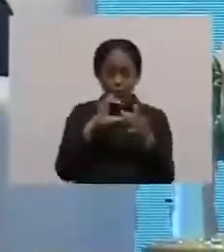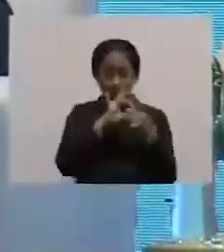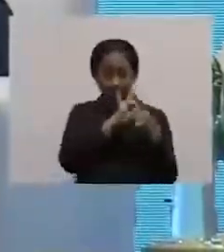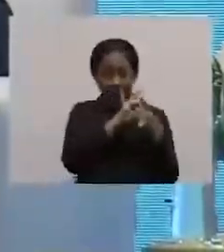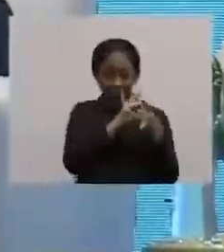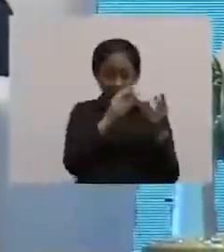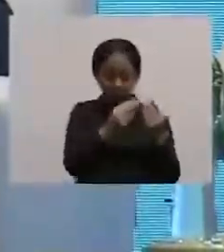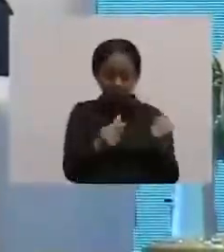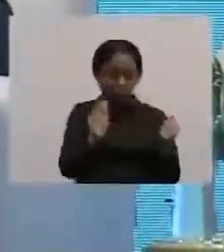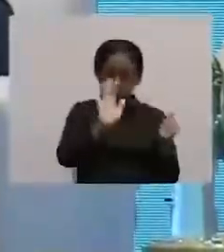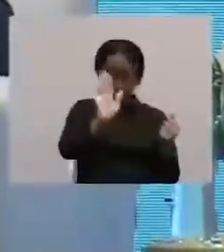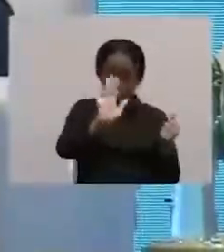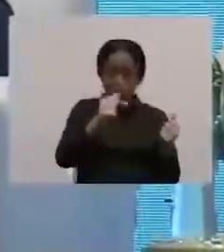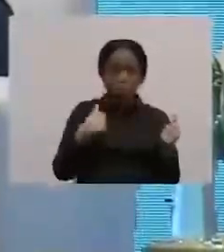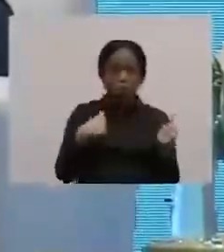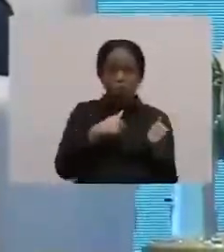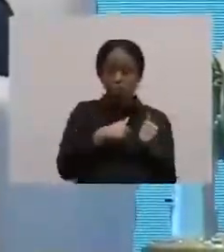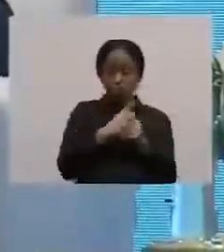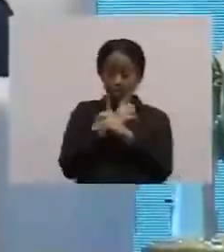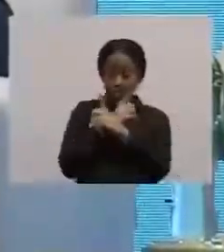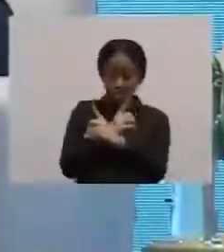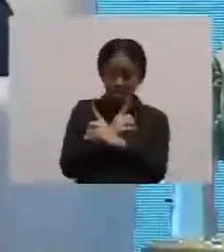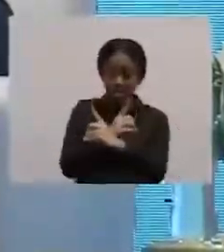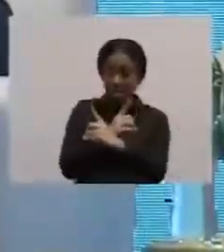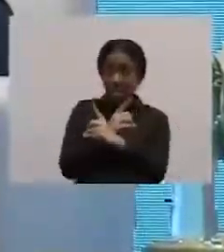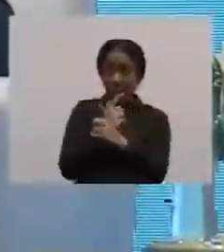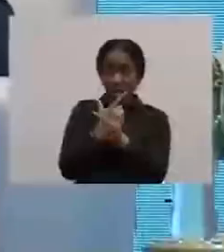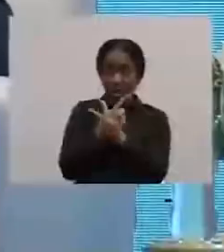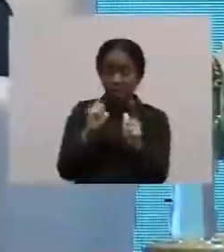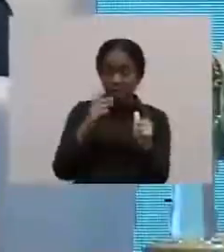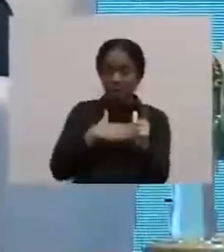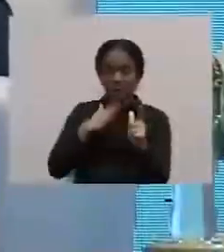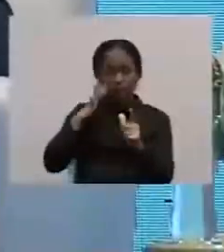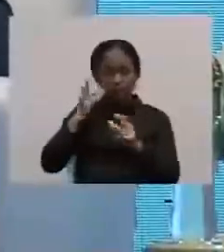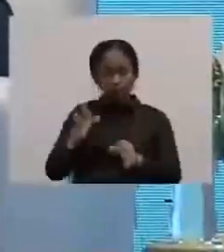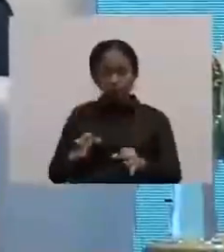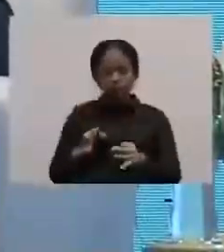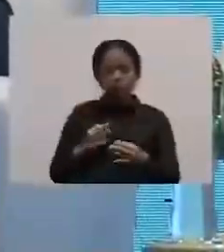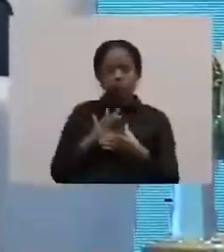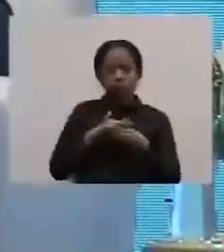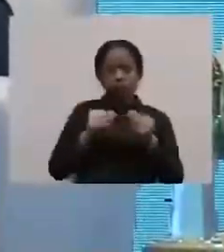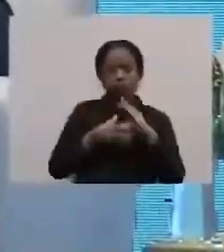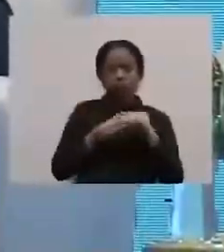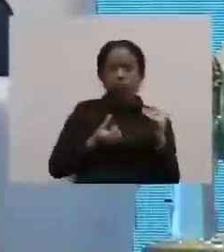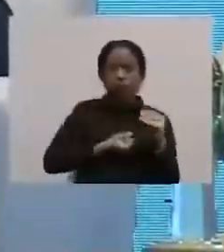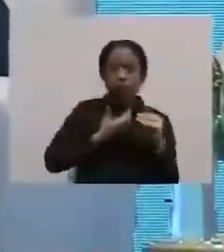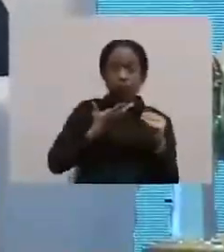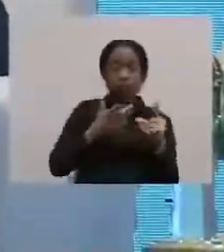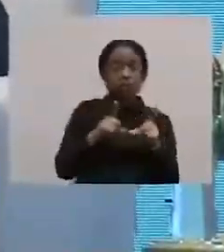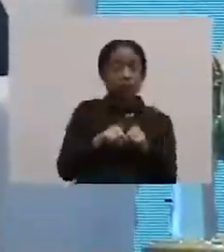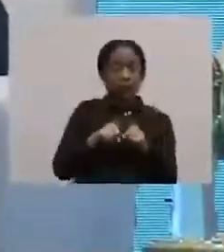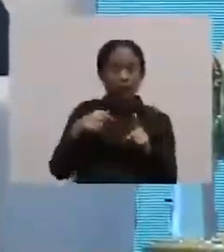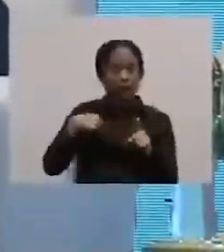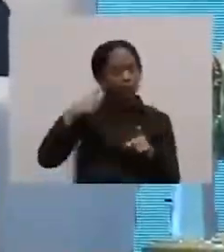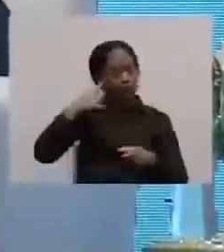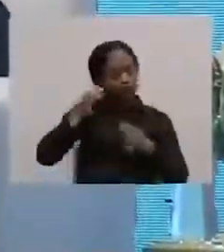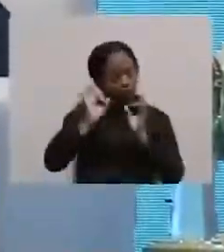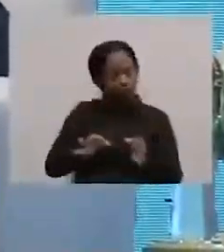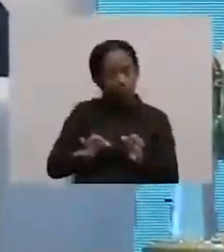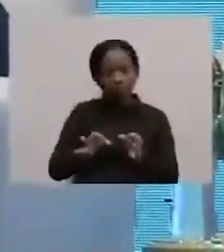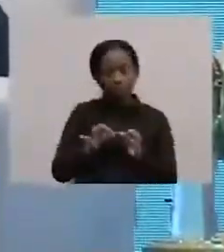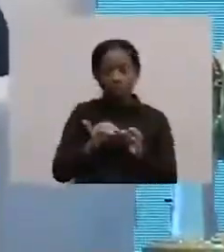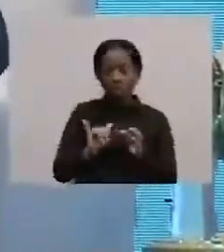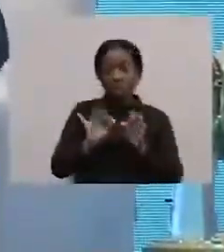pero nosotros defendemos ese ejercicio pleno de la libertad. Y porque estamos convencidos, y aquí es una